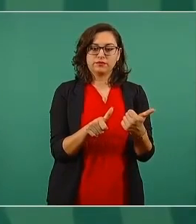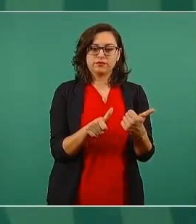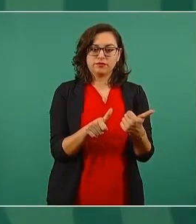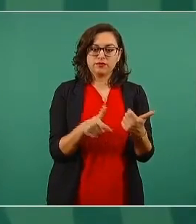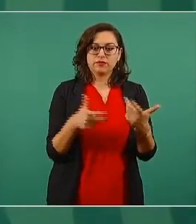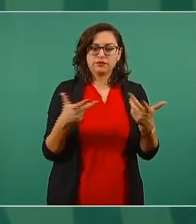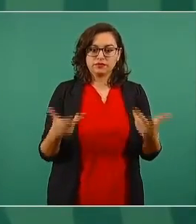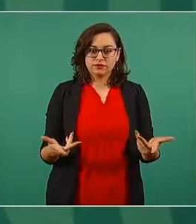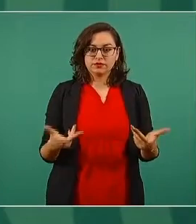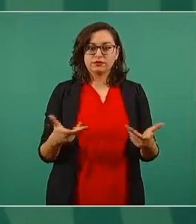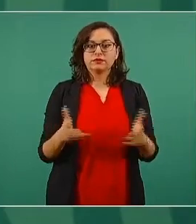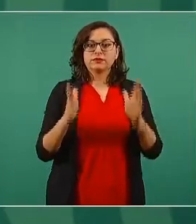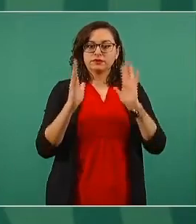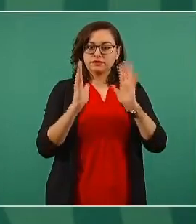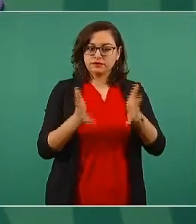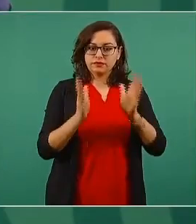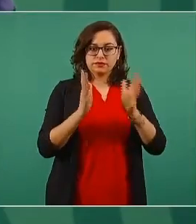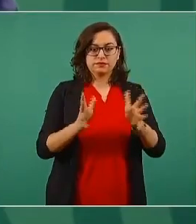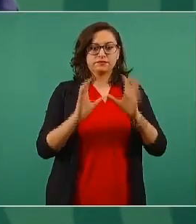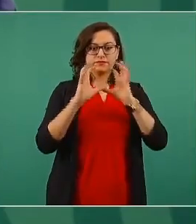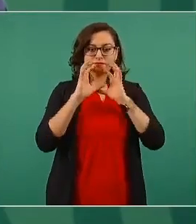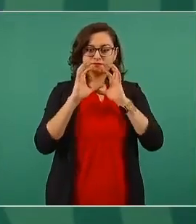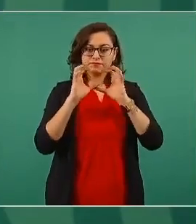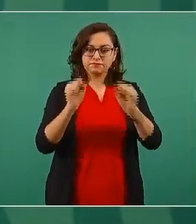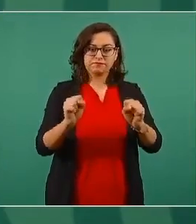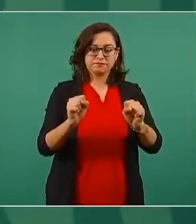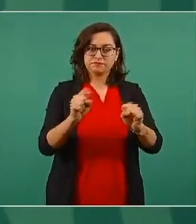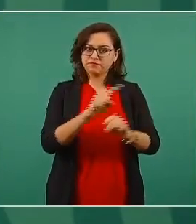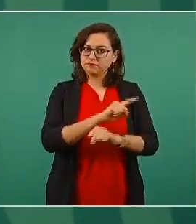se hace justicia en el caso de Maximiliano,